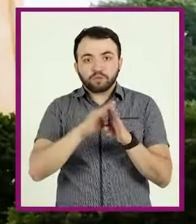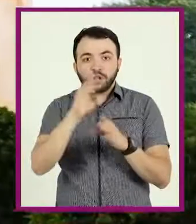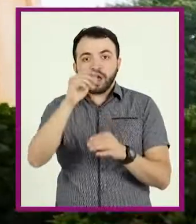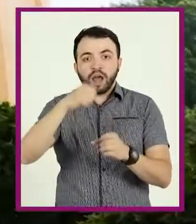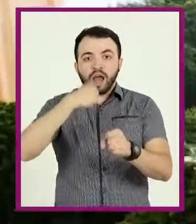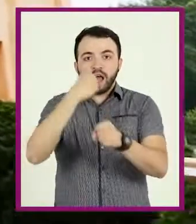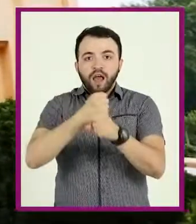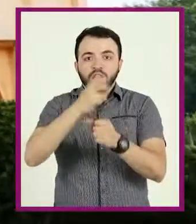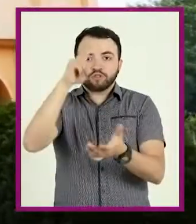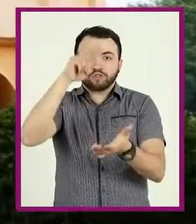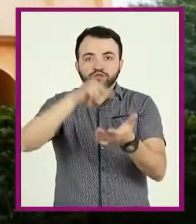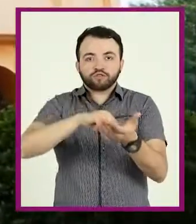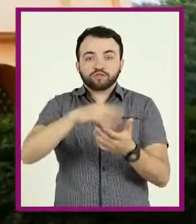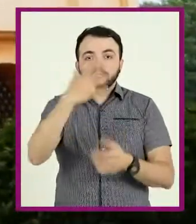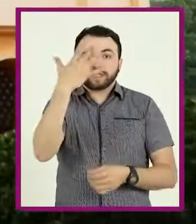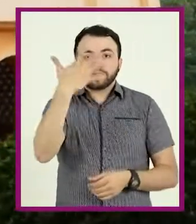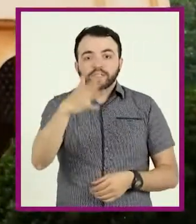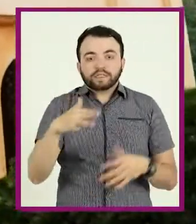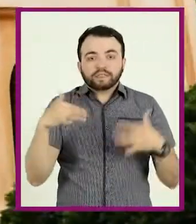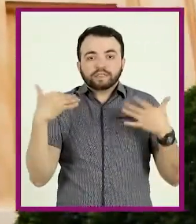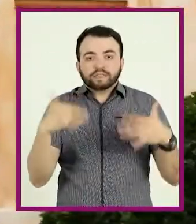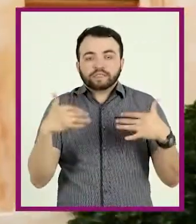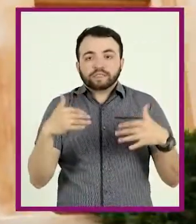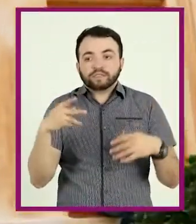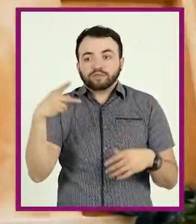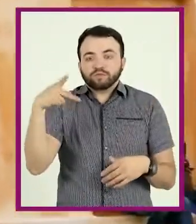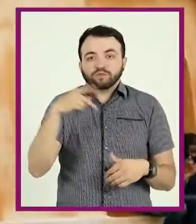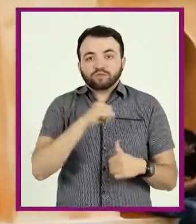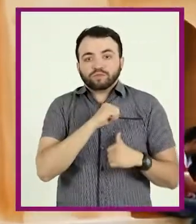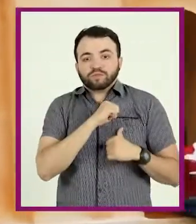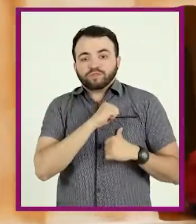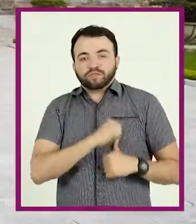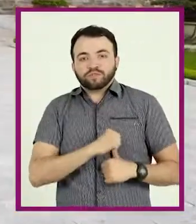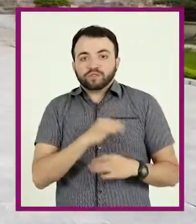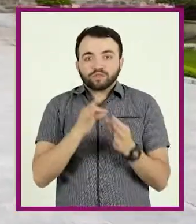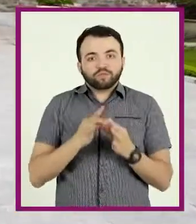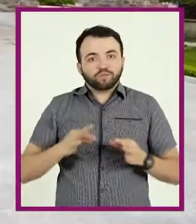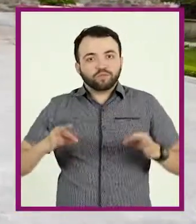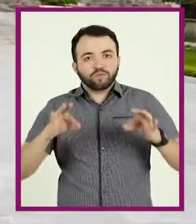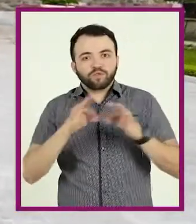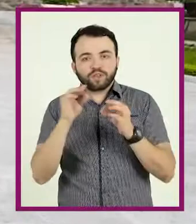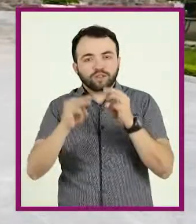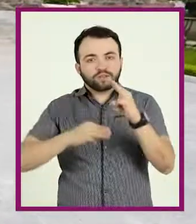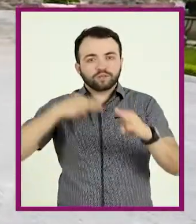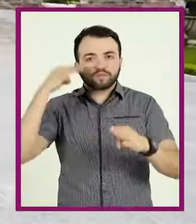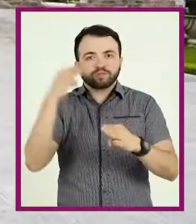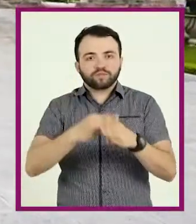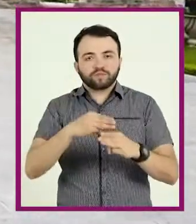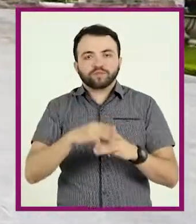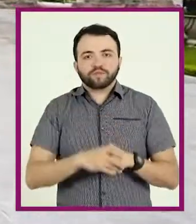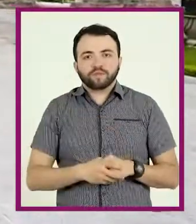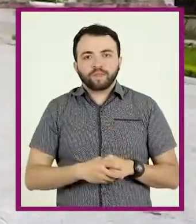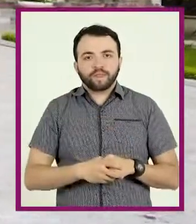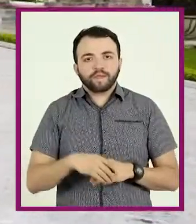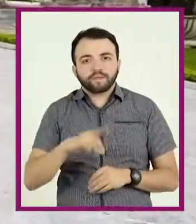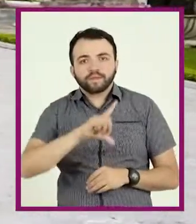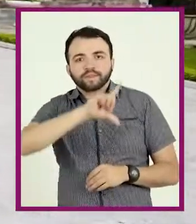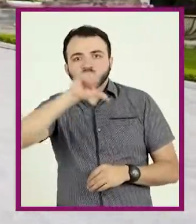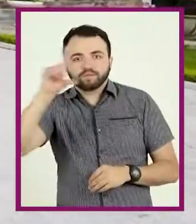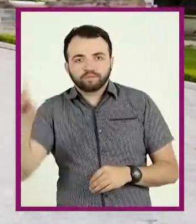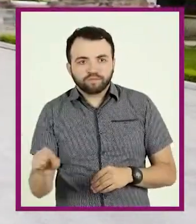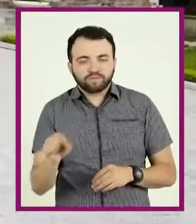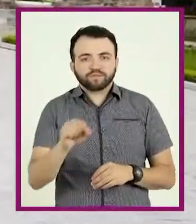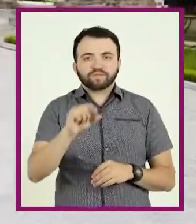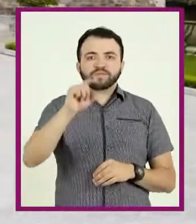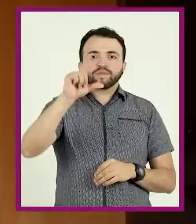el año 2010 como Patrimonio de la Humanidad por la UNESCO. Edificada en el siglo XI por la dinastía